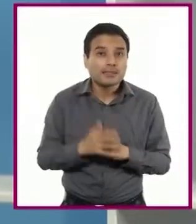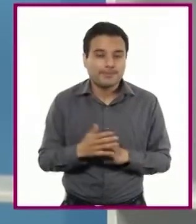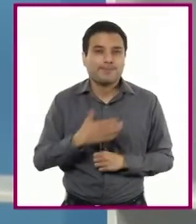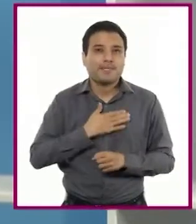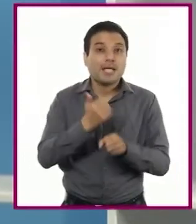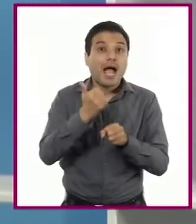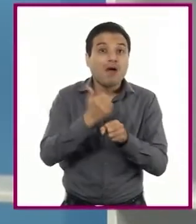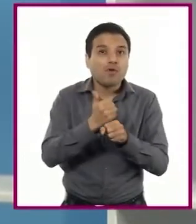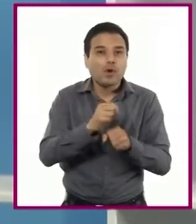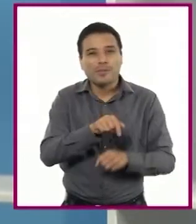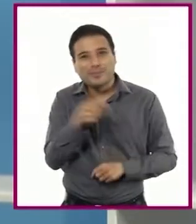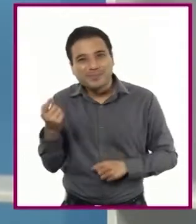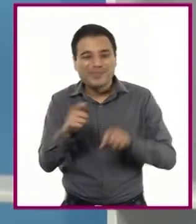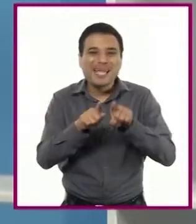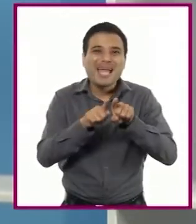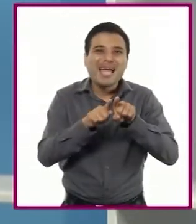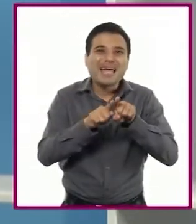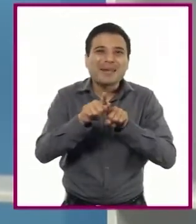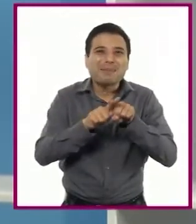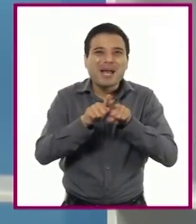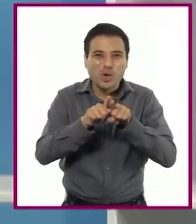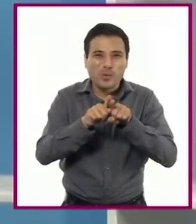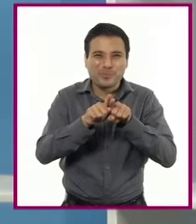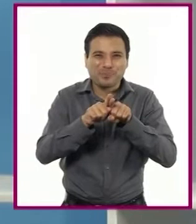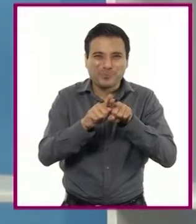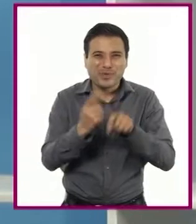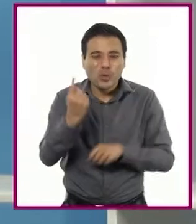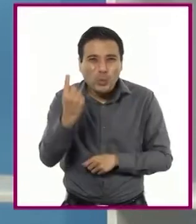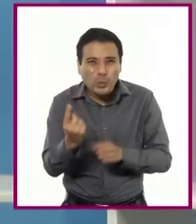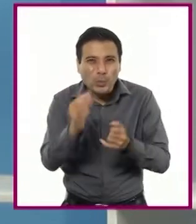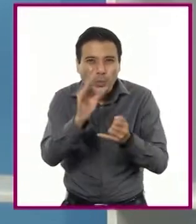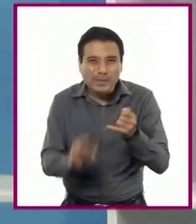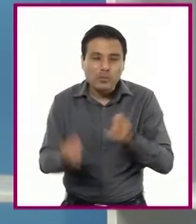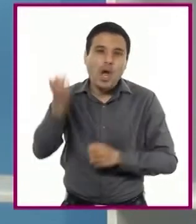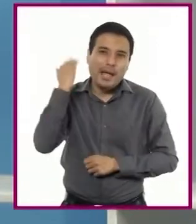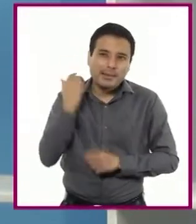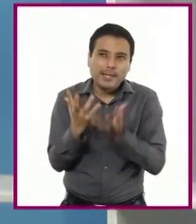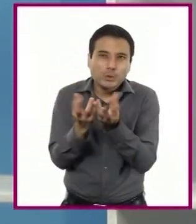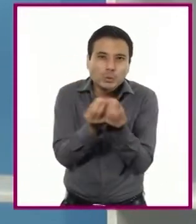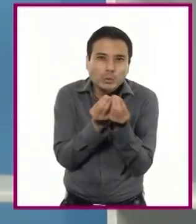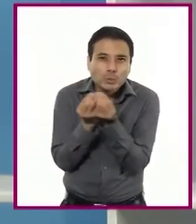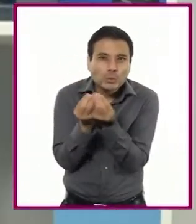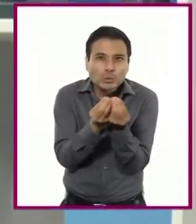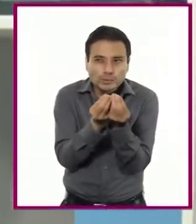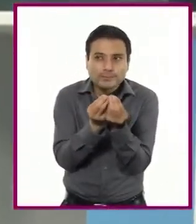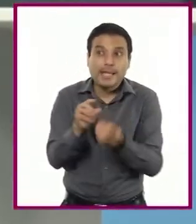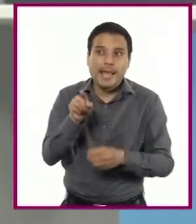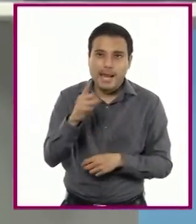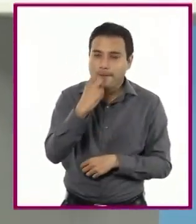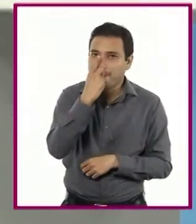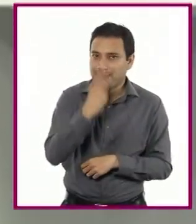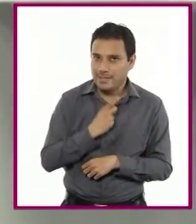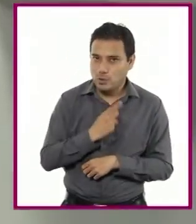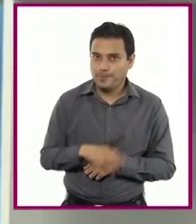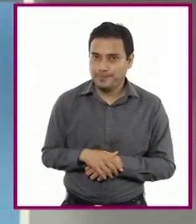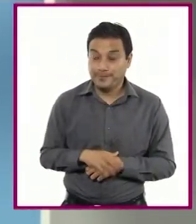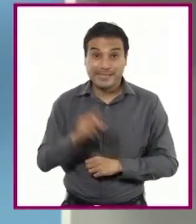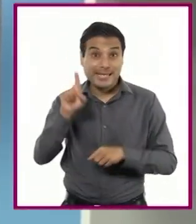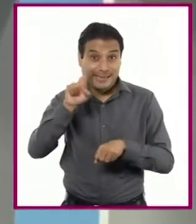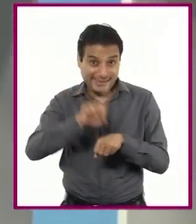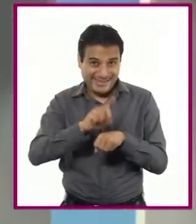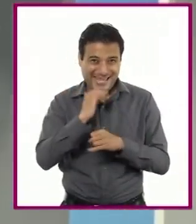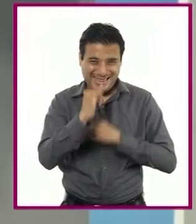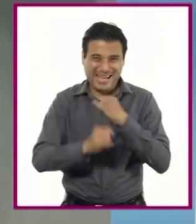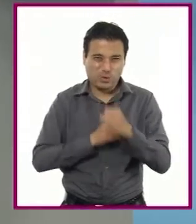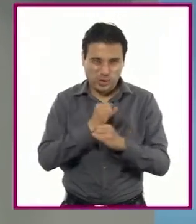abuelo, quien había pasado la mayor parte del tiempo junto a él y sobrevivió. El Día Internacional